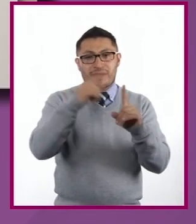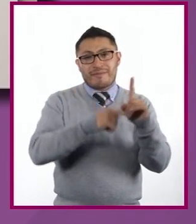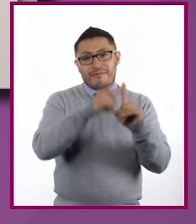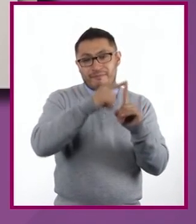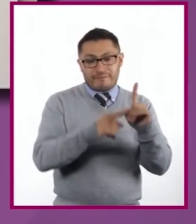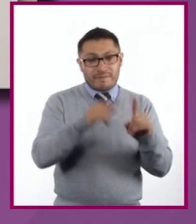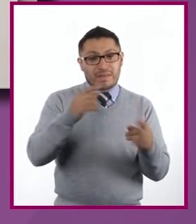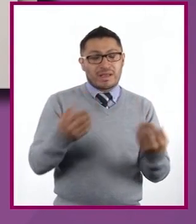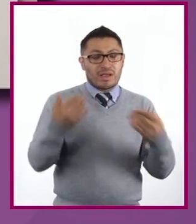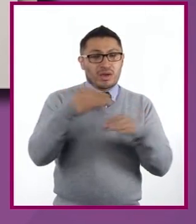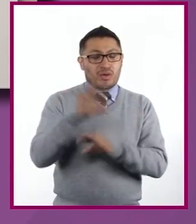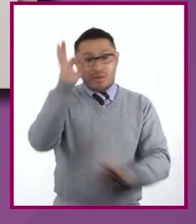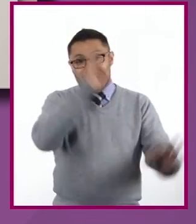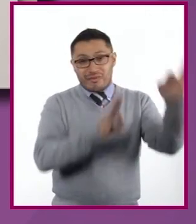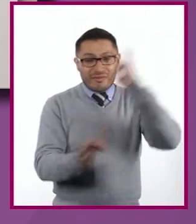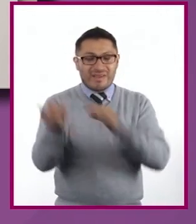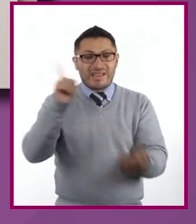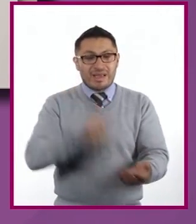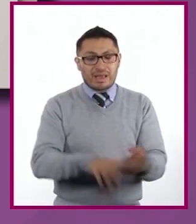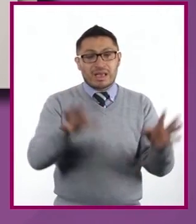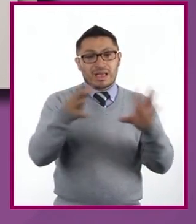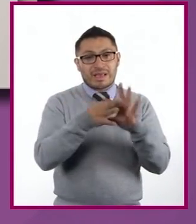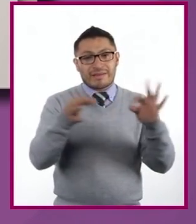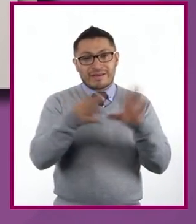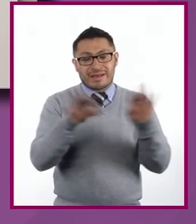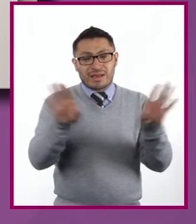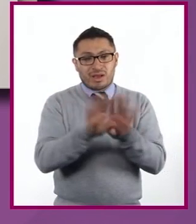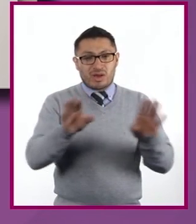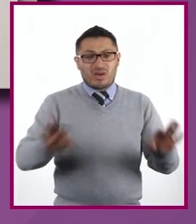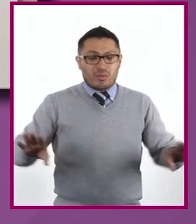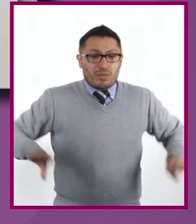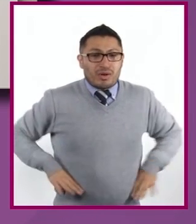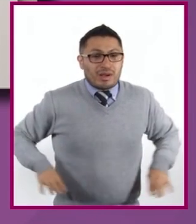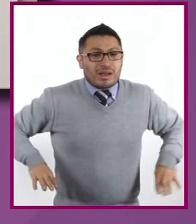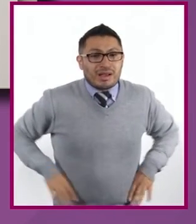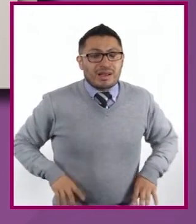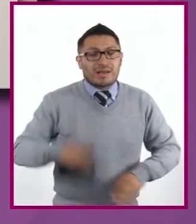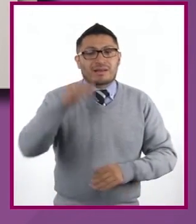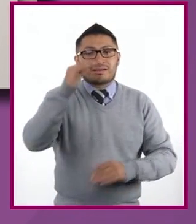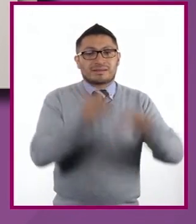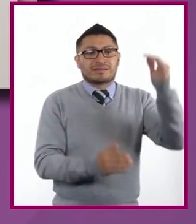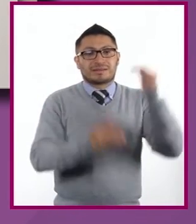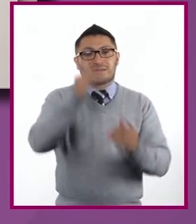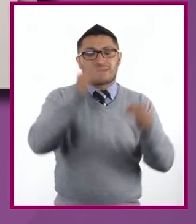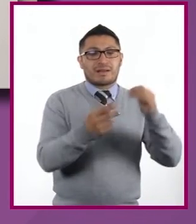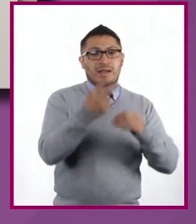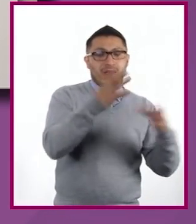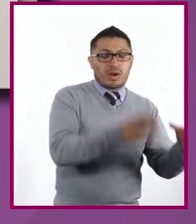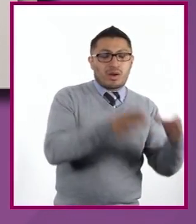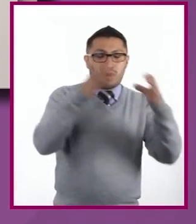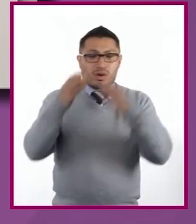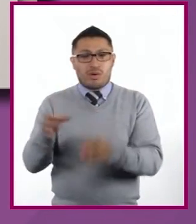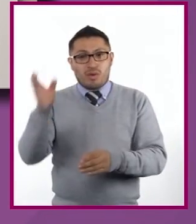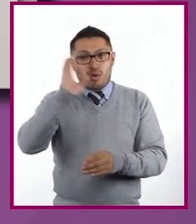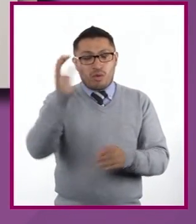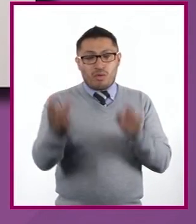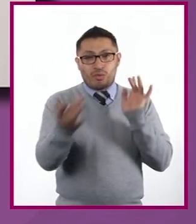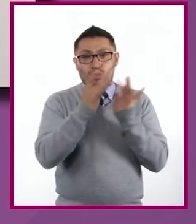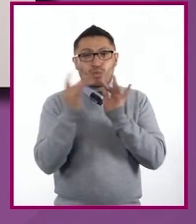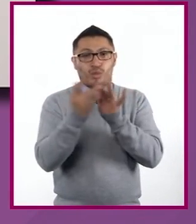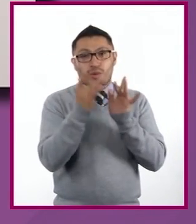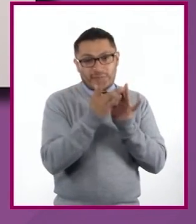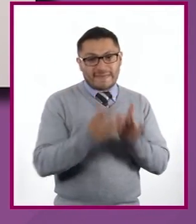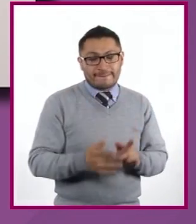que en términos de la física se define como aquel estado en el que se igualan las temperaturas de dos cuerpos cuando se ponen en